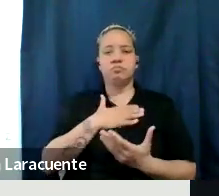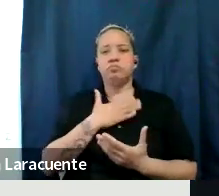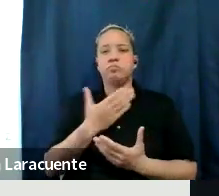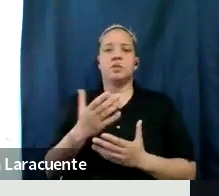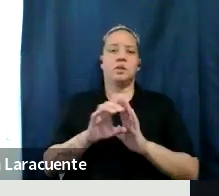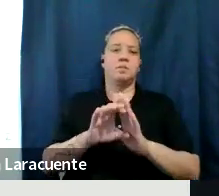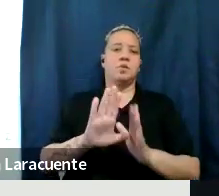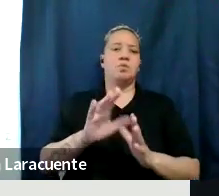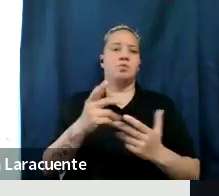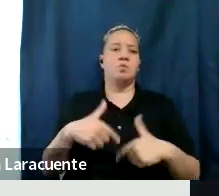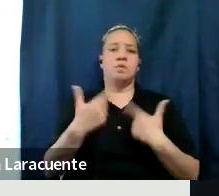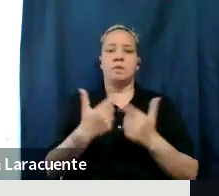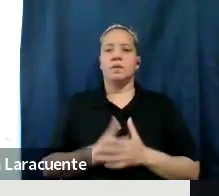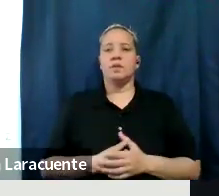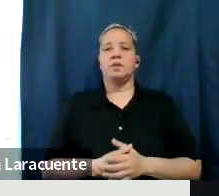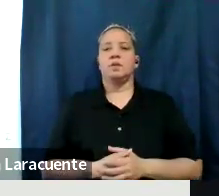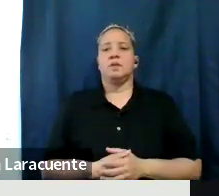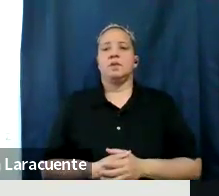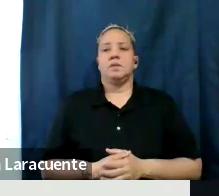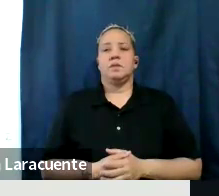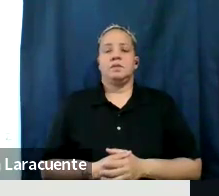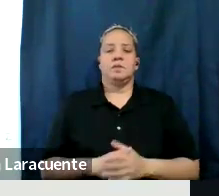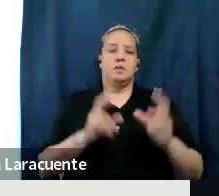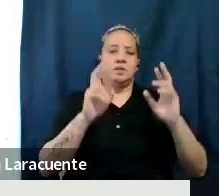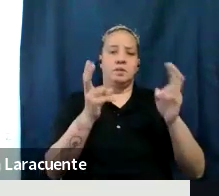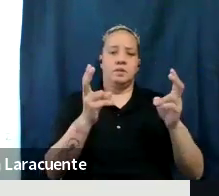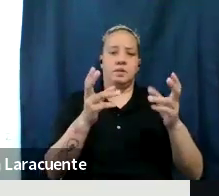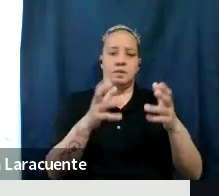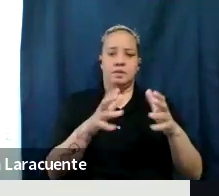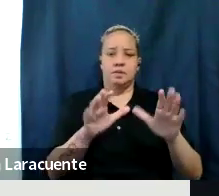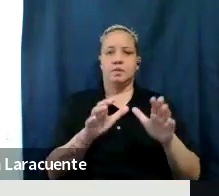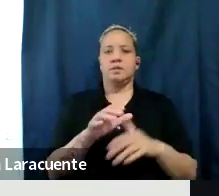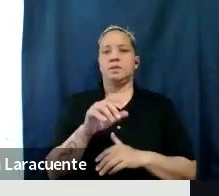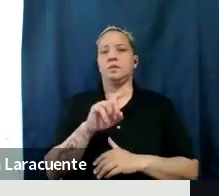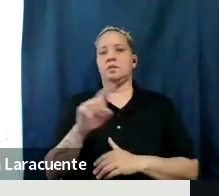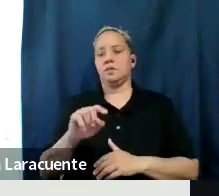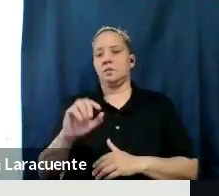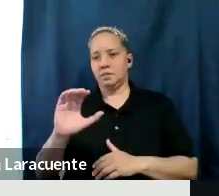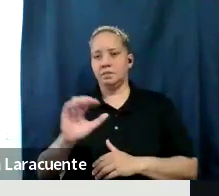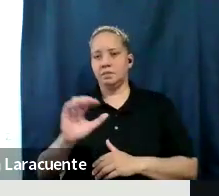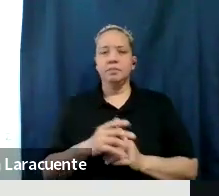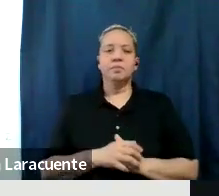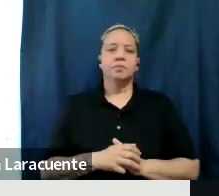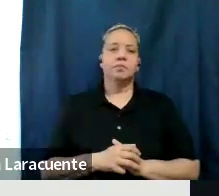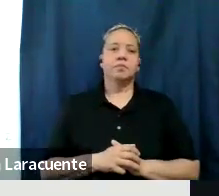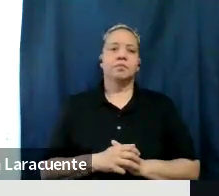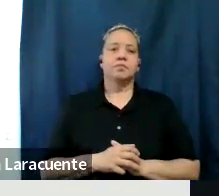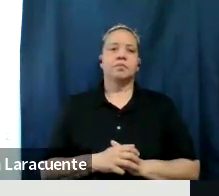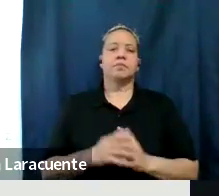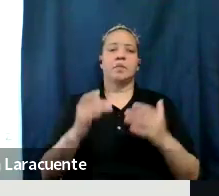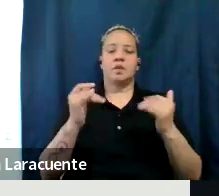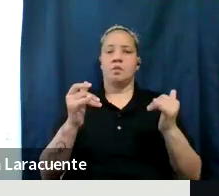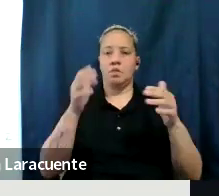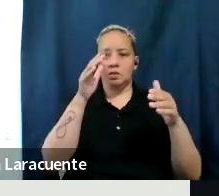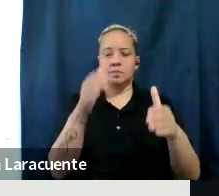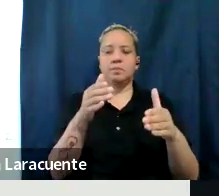su vida. Cierro aquí el capítulo dedicado a Zenobia Camprubí y me voy a centrar